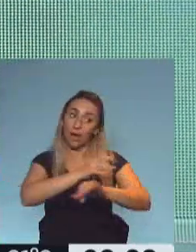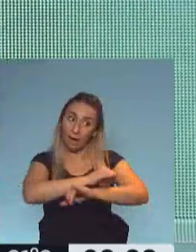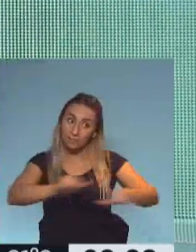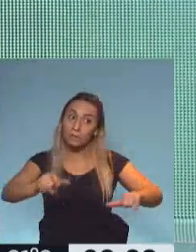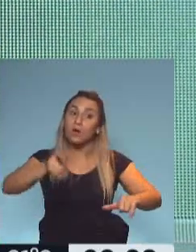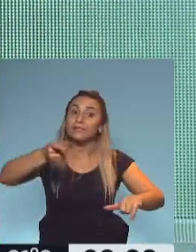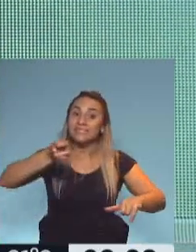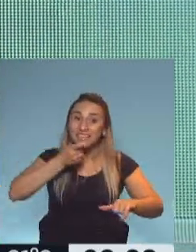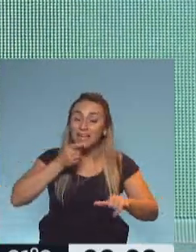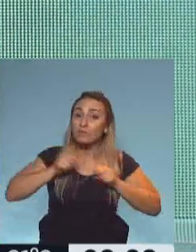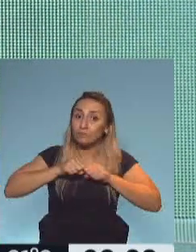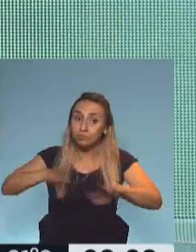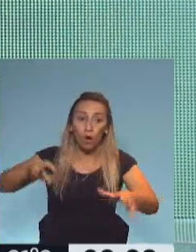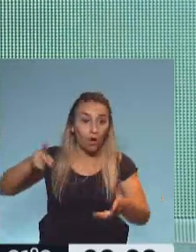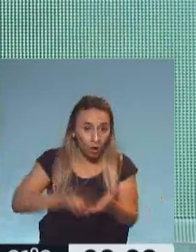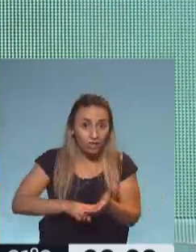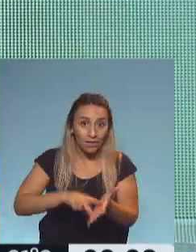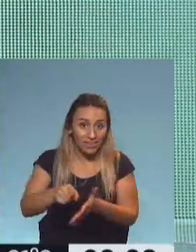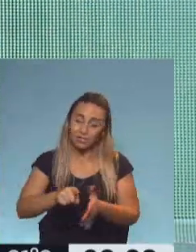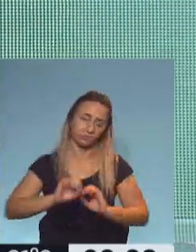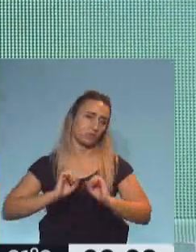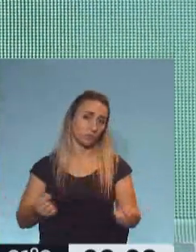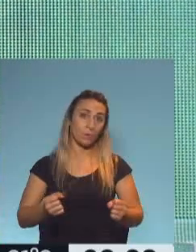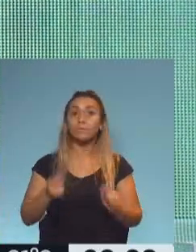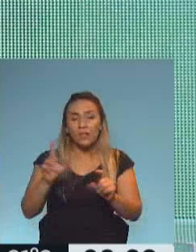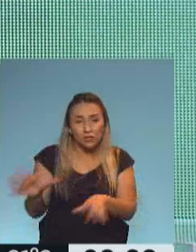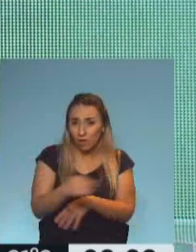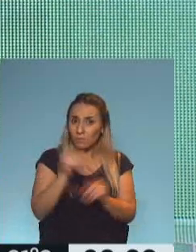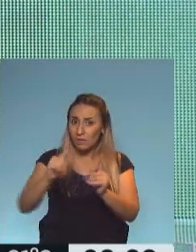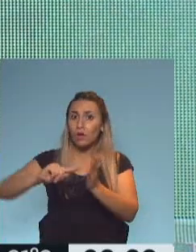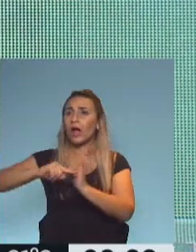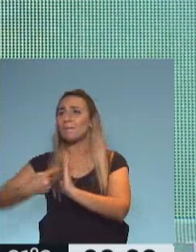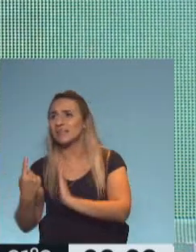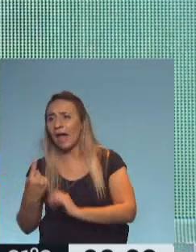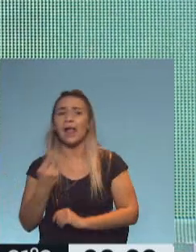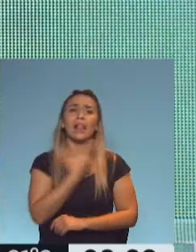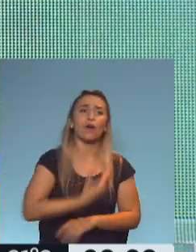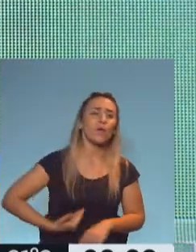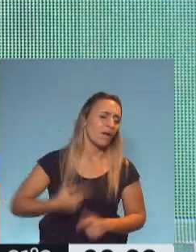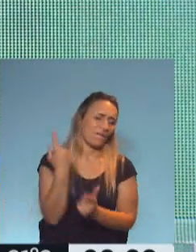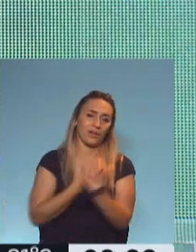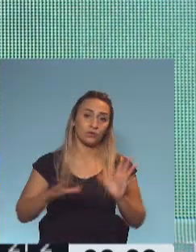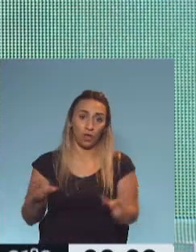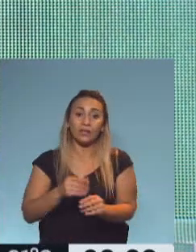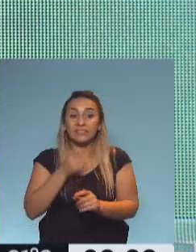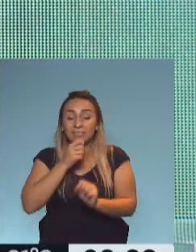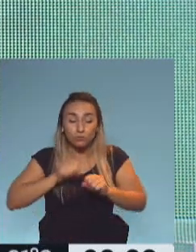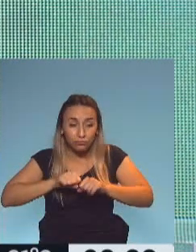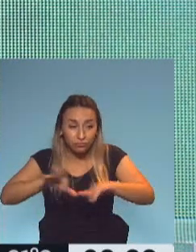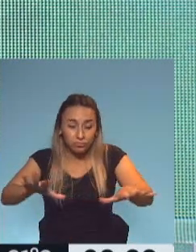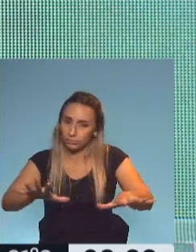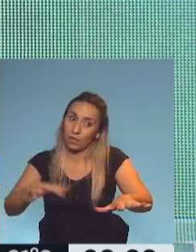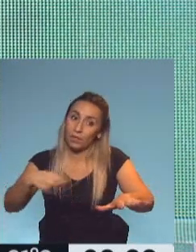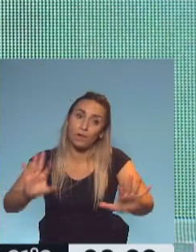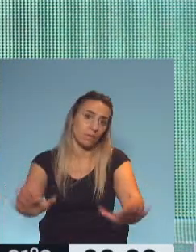Hasta incluso en Cava mismo, en febrero lo decían, ante una complicación vamos a tener que dar marcha atrás. Bueno, la complicación está acá, no hay dudas, estamos